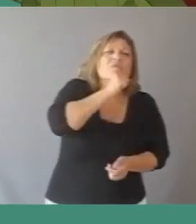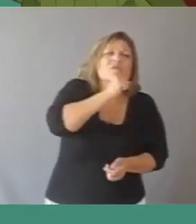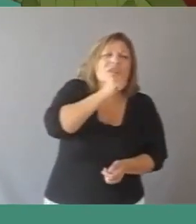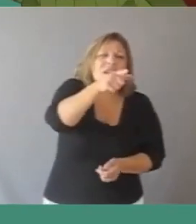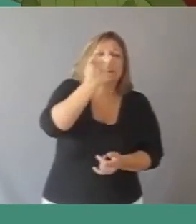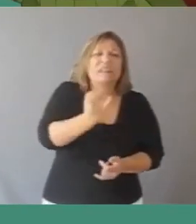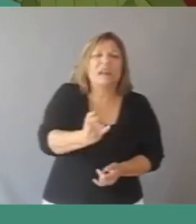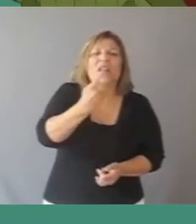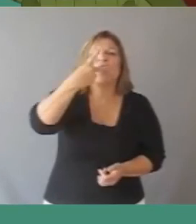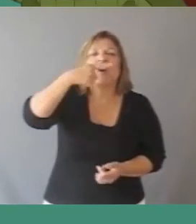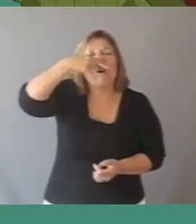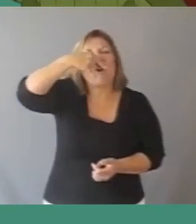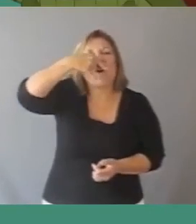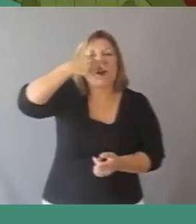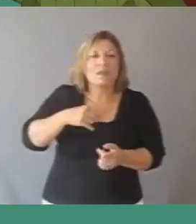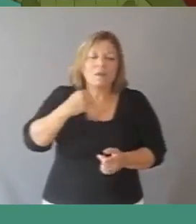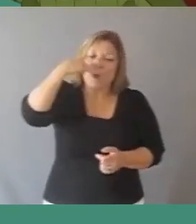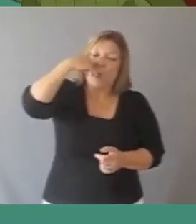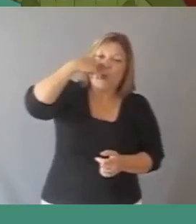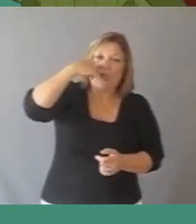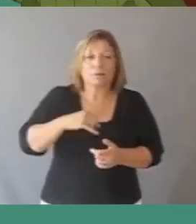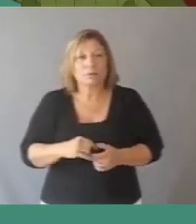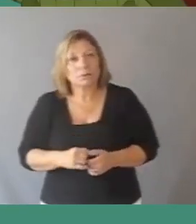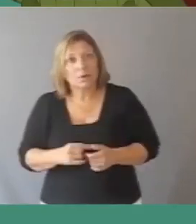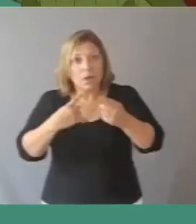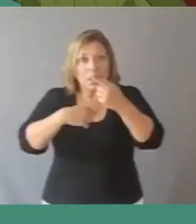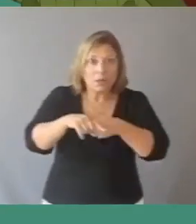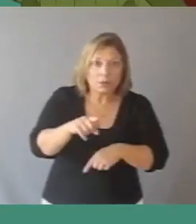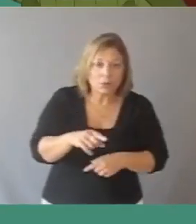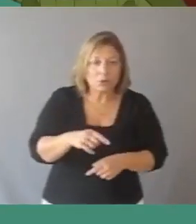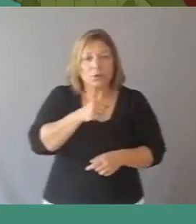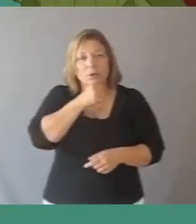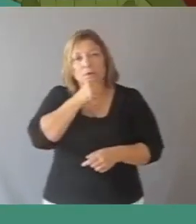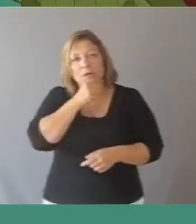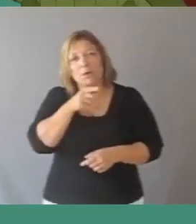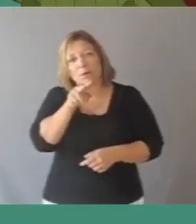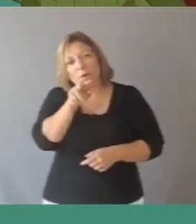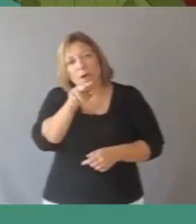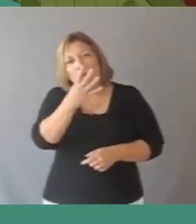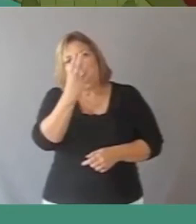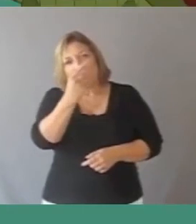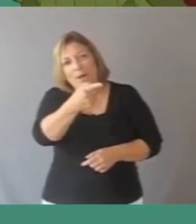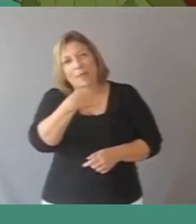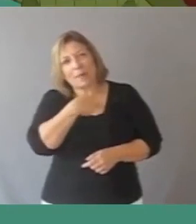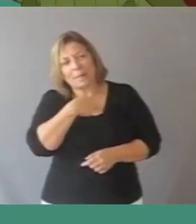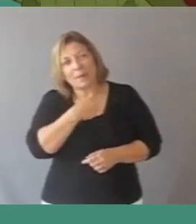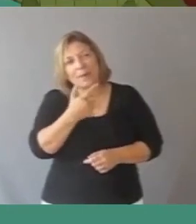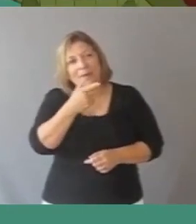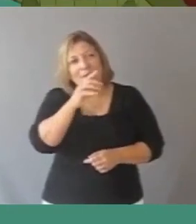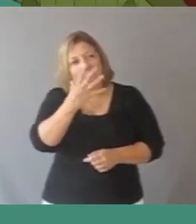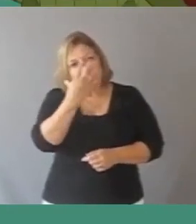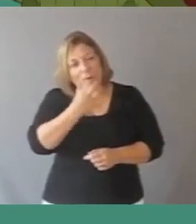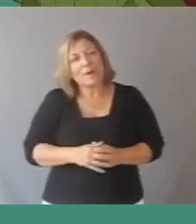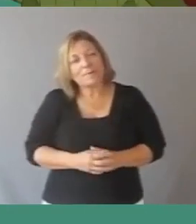allí y que no tiene sino dos dientes en los costados de la boca. El viejo y sabio yacaré, al ver que el oficial hablaba de él y se burlaba,